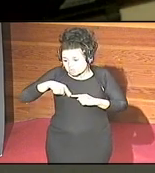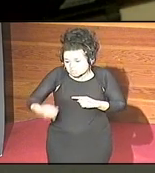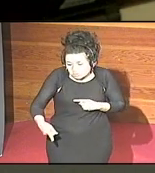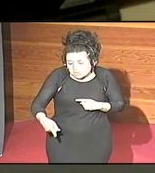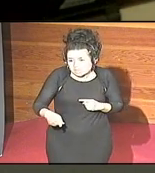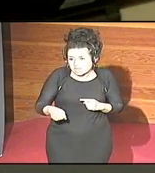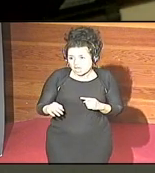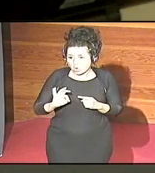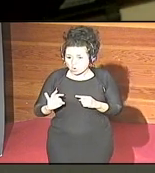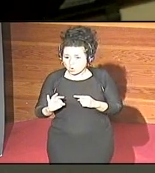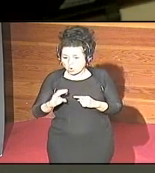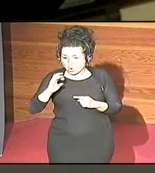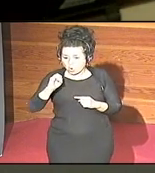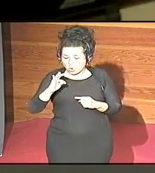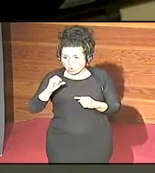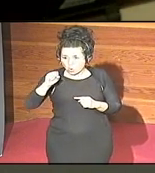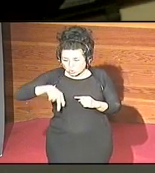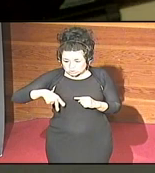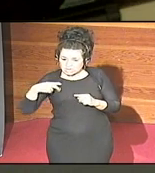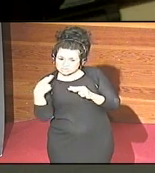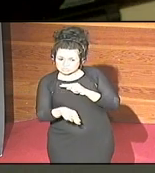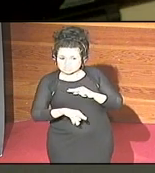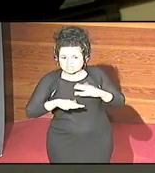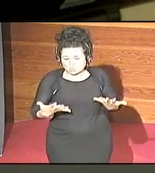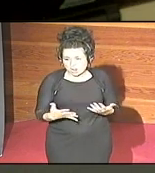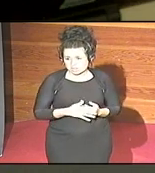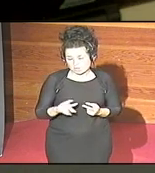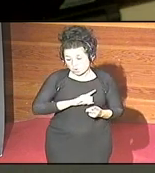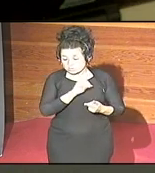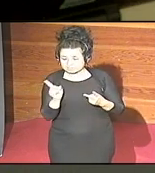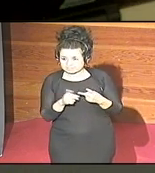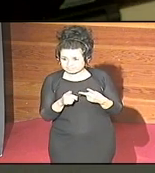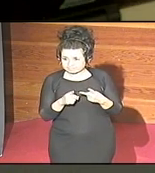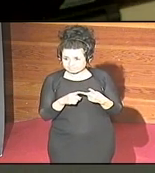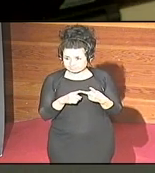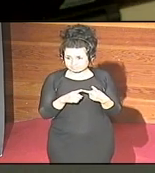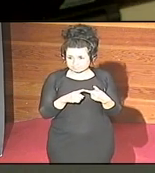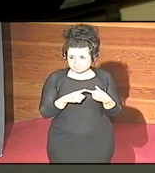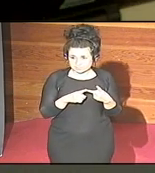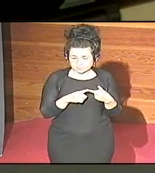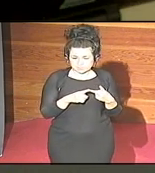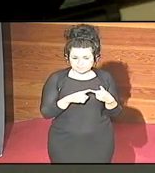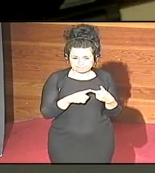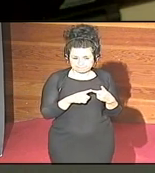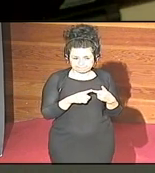o respuestas por parte de la OTAN o los aliados? Luego, otra de las cuestiones era